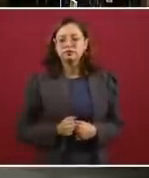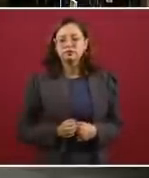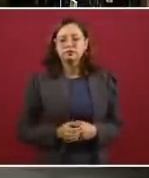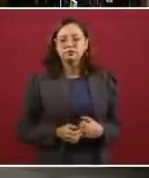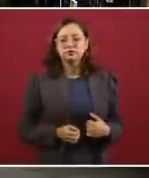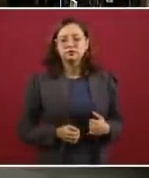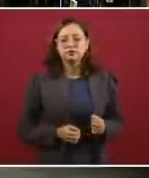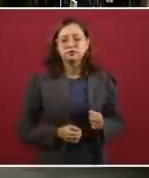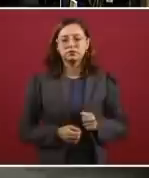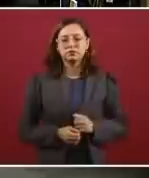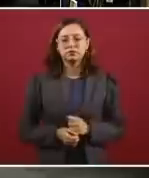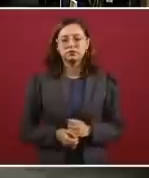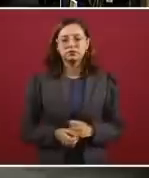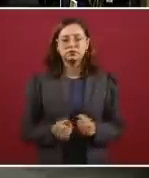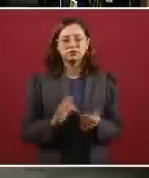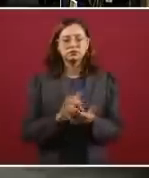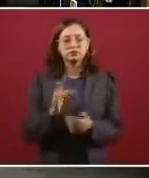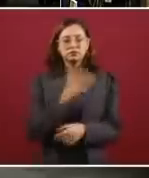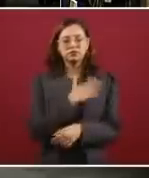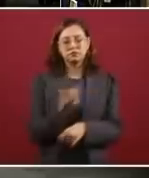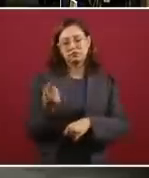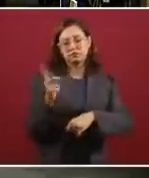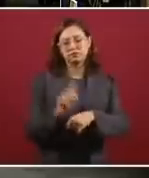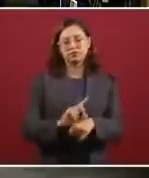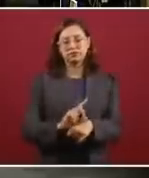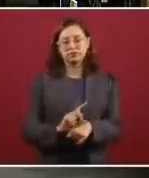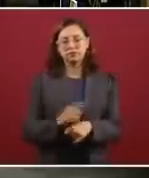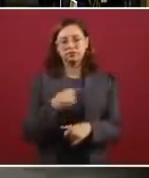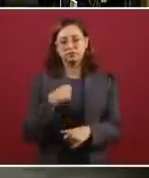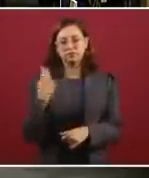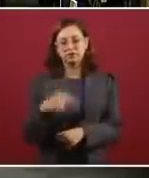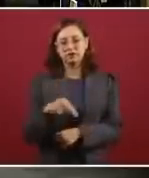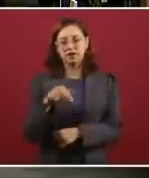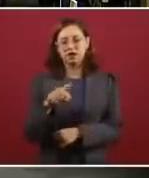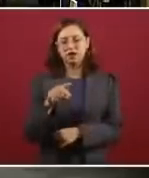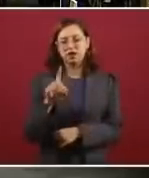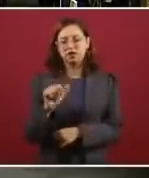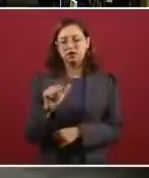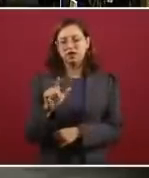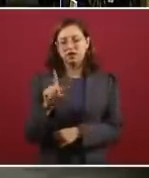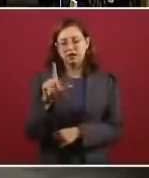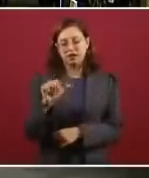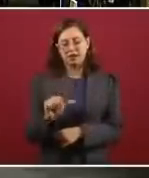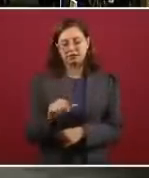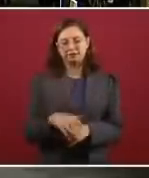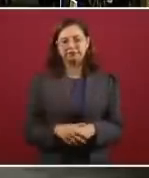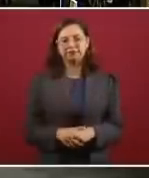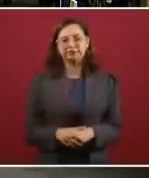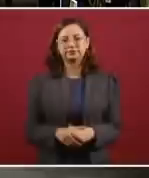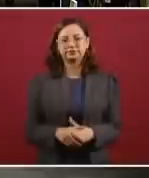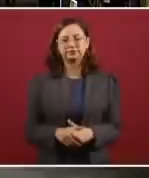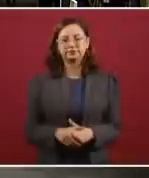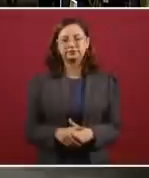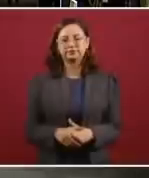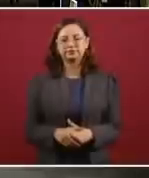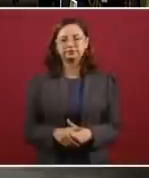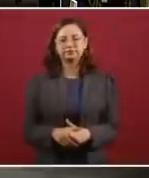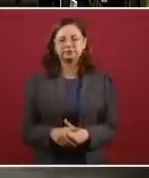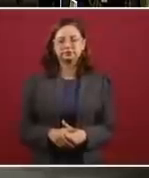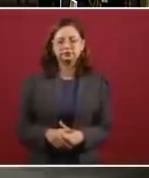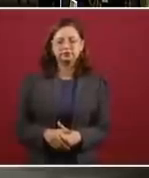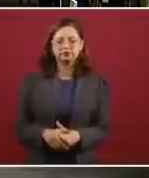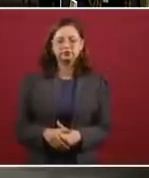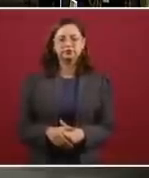Gracias, buen día, canciller. Dalila Escobar, de corresponsal de A Tiempo TV en Coahuila. Anoche, en las últimas horas se dio a